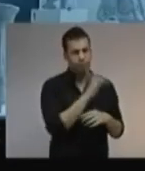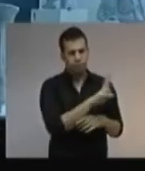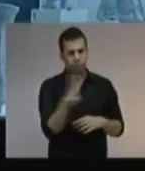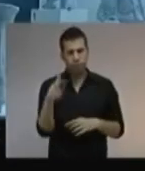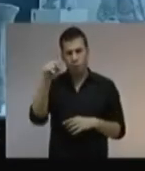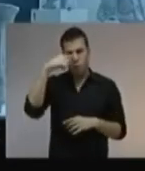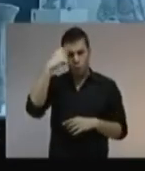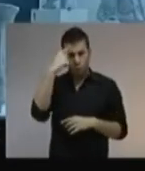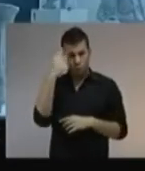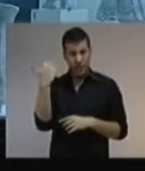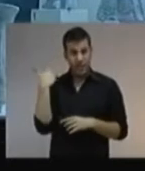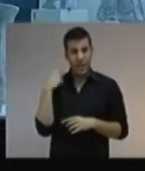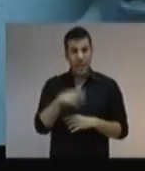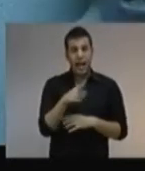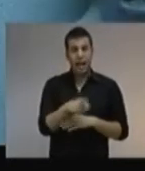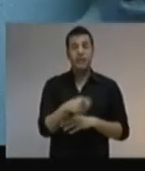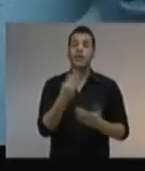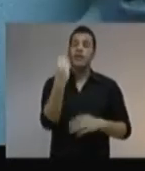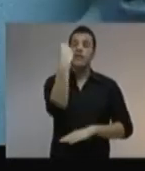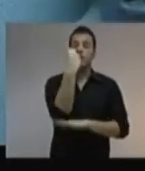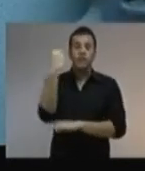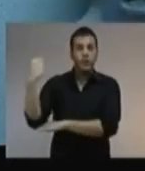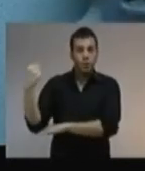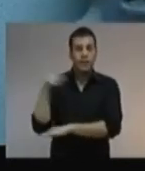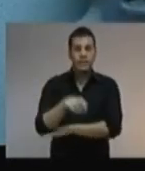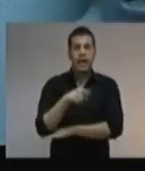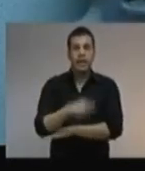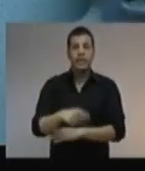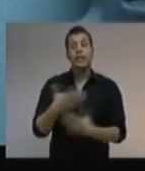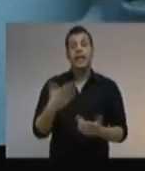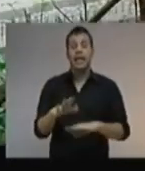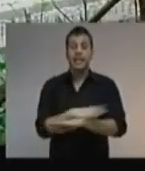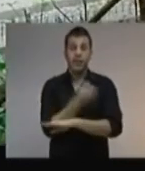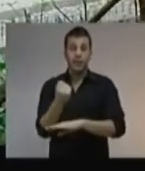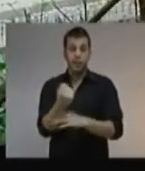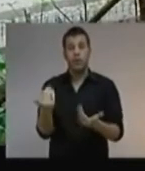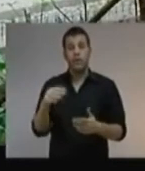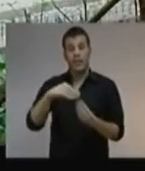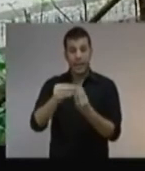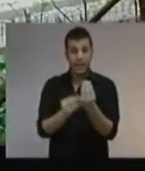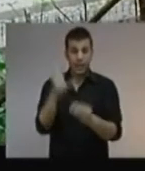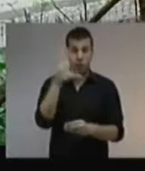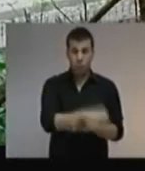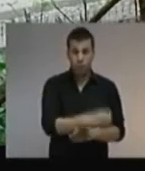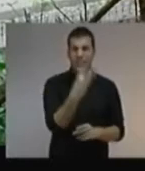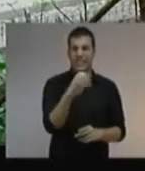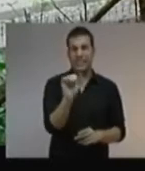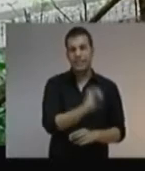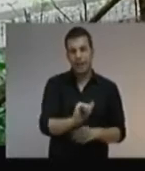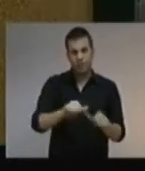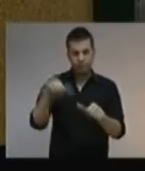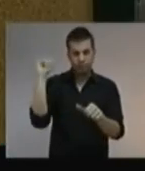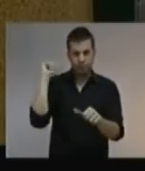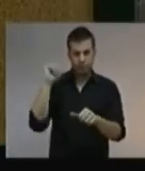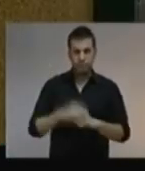cultura tolita. Esta colección de figuras antropomorfas y zoomorfas fue adquirida por el Cabildo de Gran Canaria hace más de 30 años.